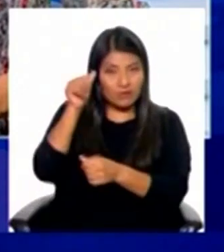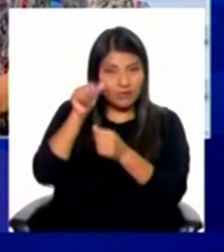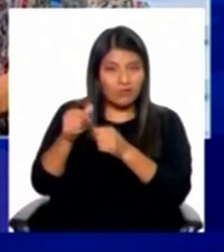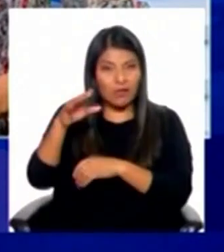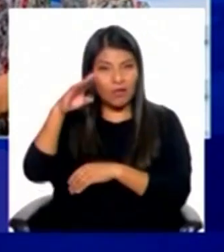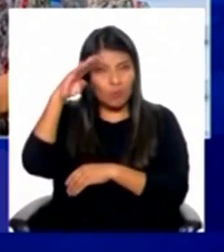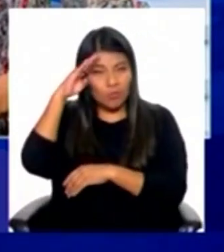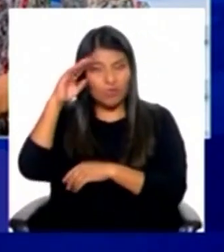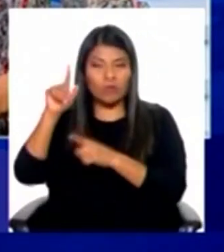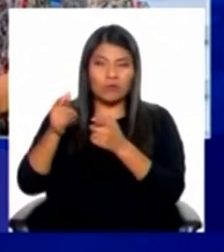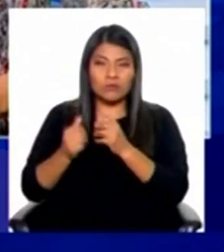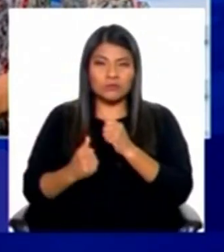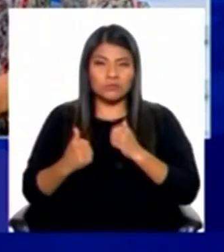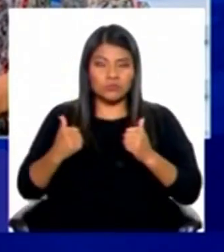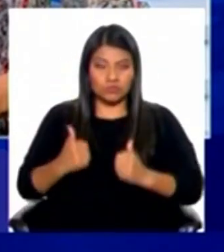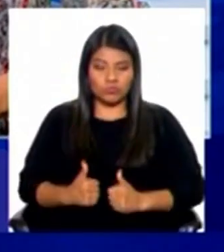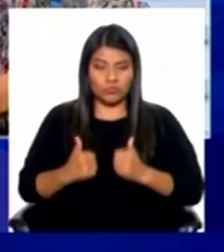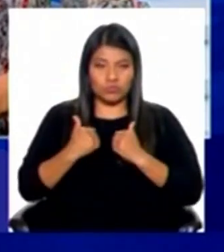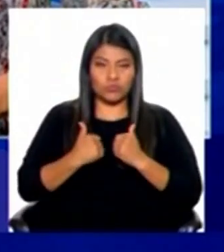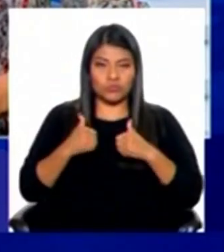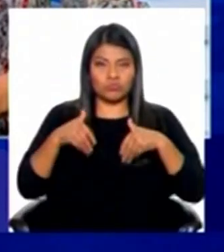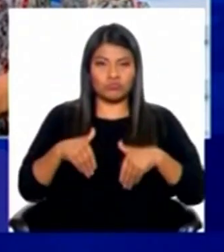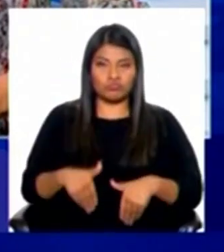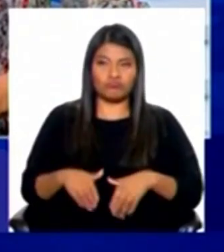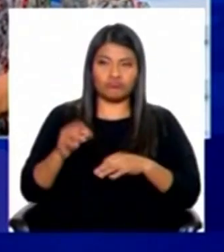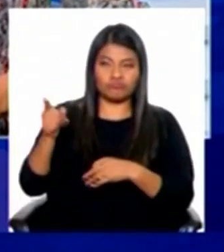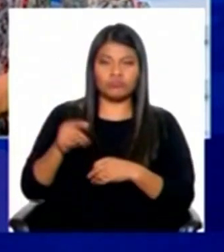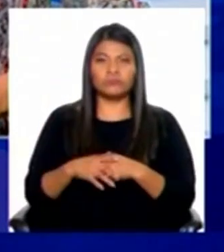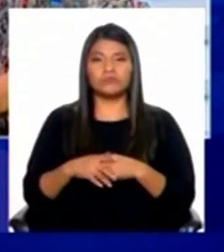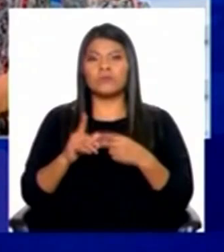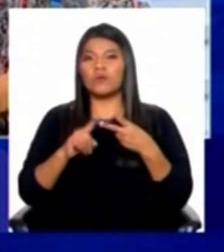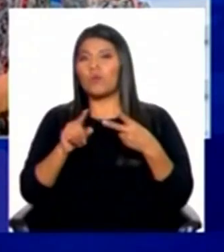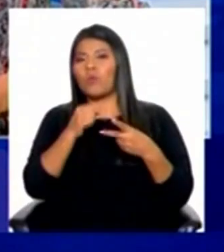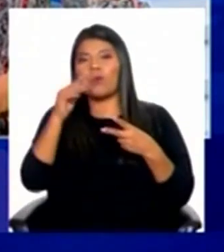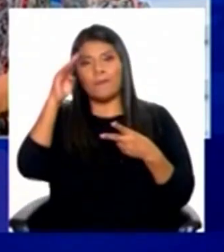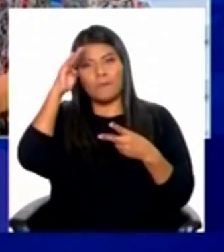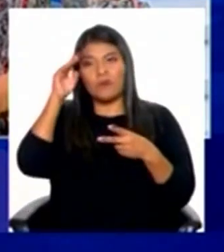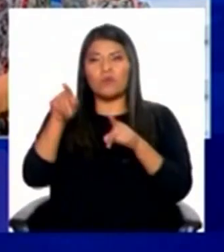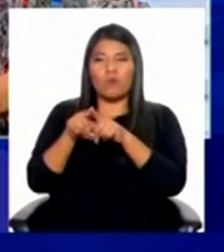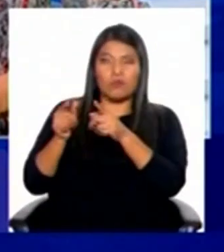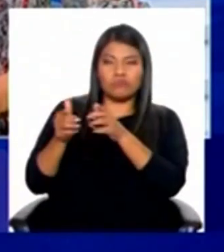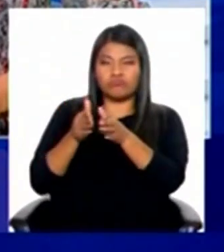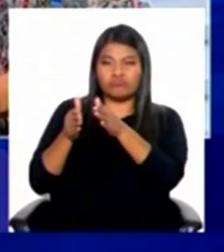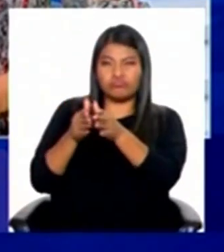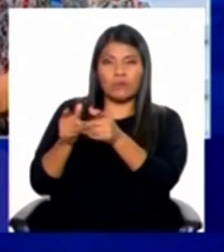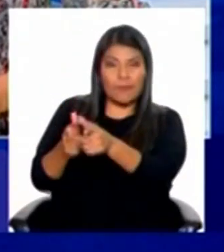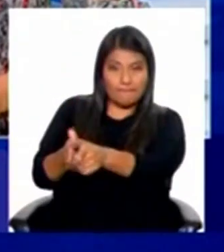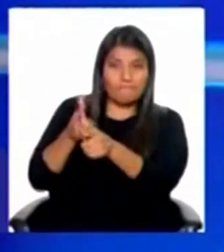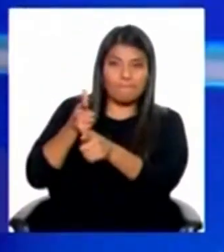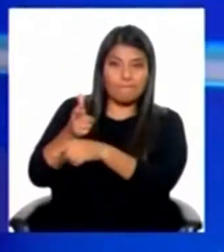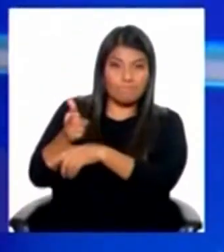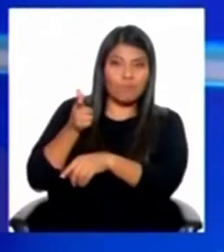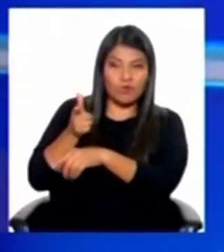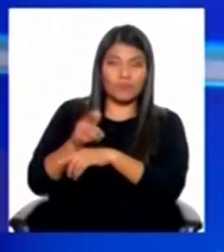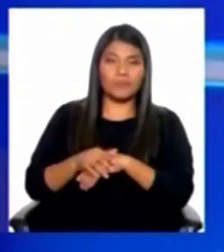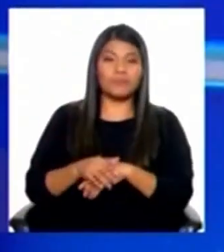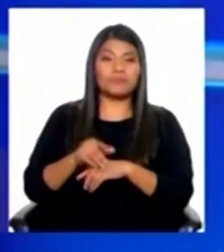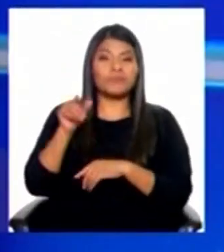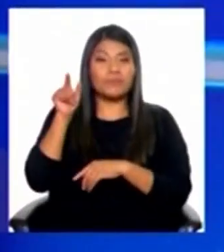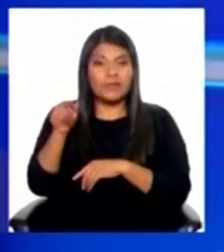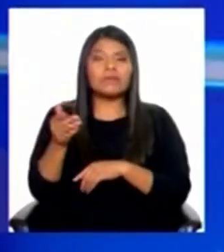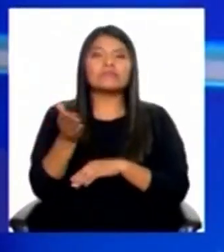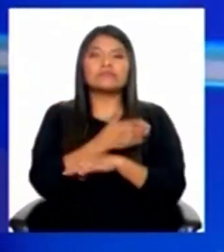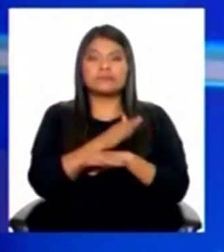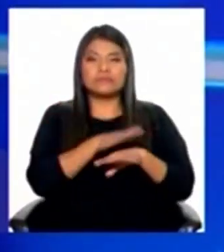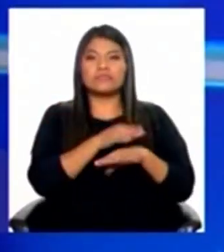y también la activación por parte de la policía en su persecución, en la que dio muerte precisamente a esta persona. Ese ya es un primer indicio.